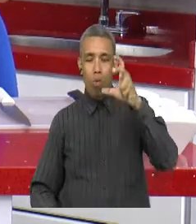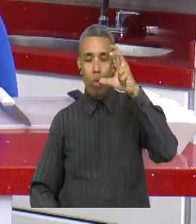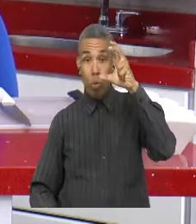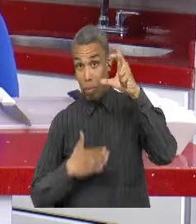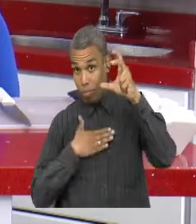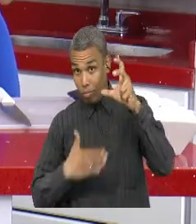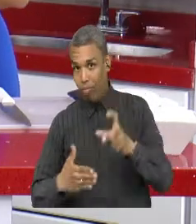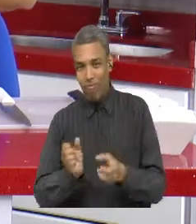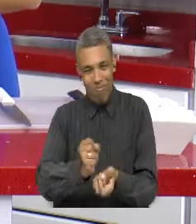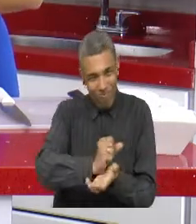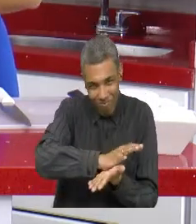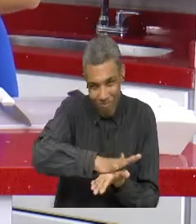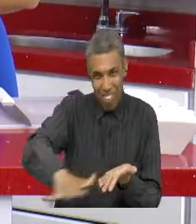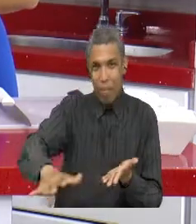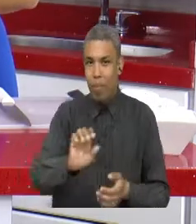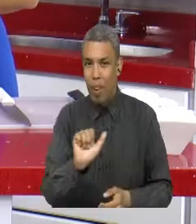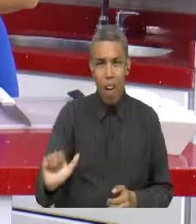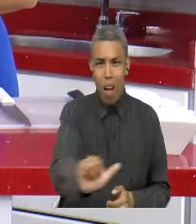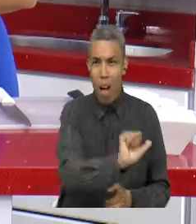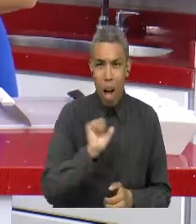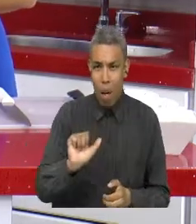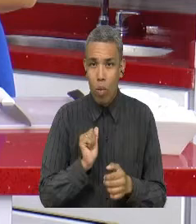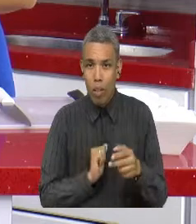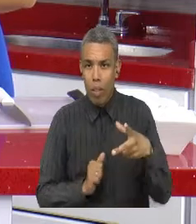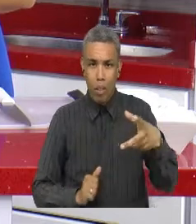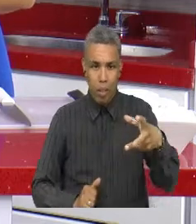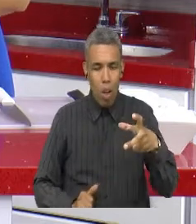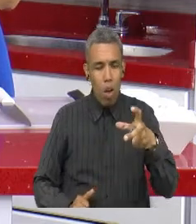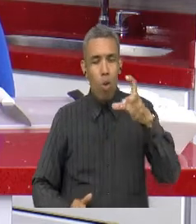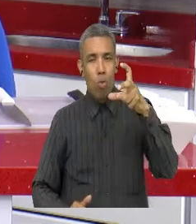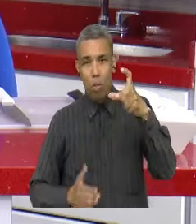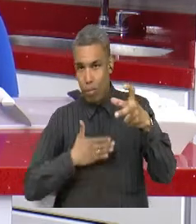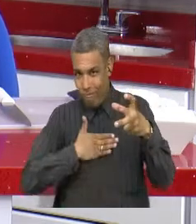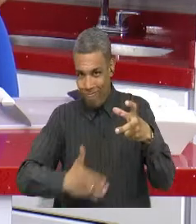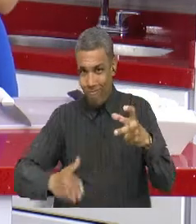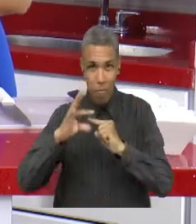Mujer, todas las mujeres que nos visiten van a tener su bebida de cortesía.